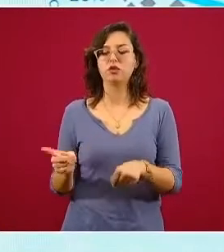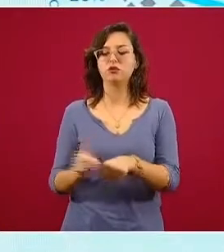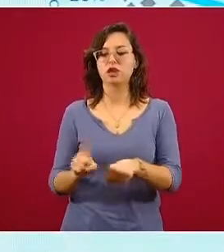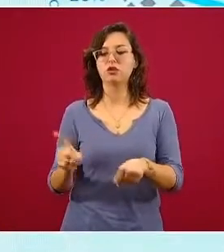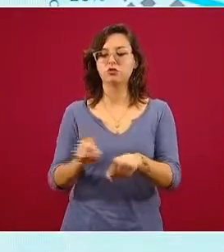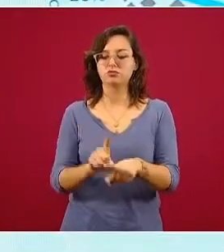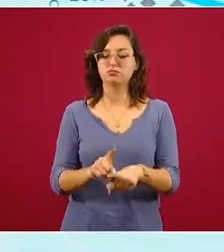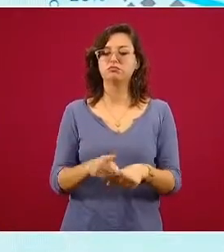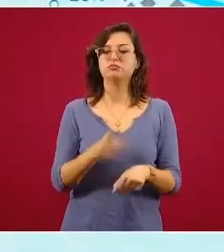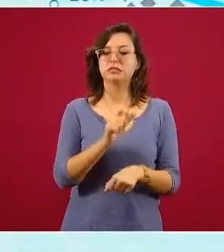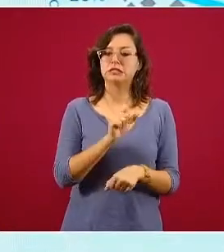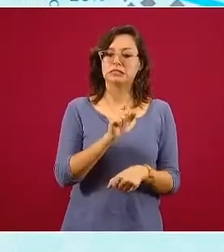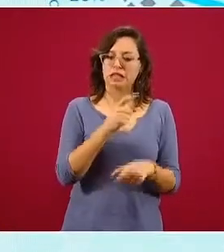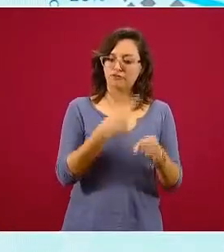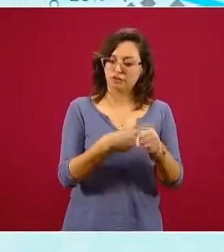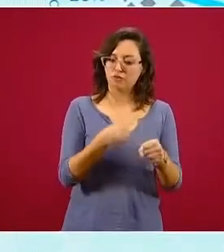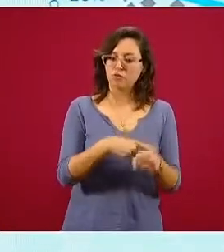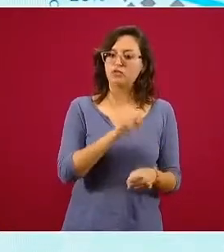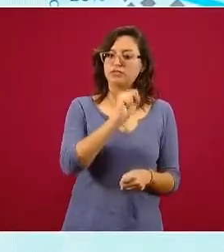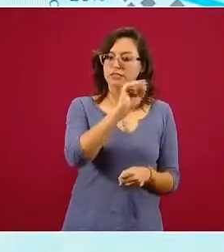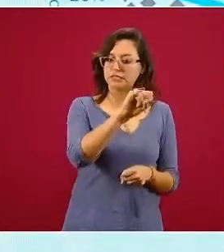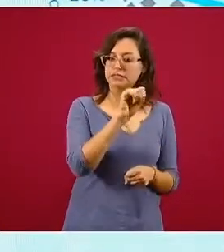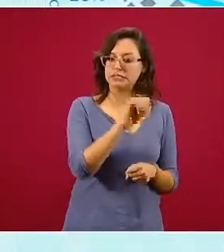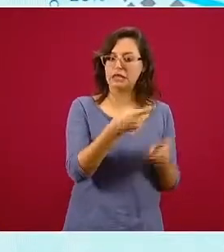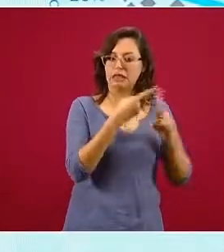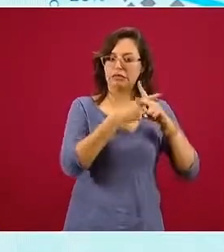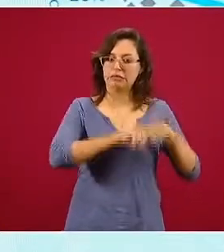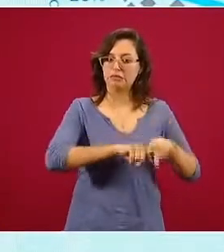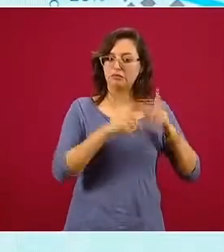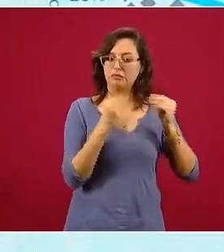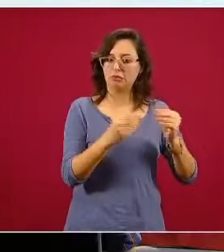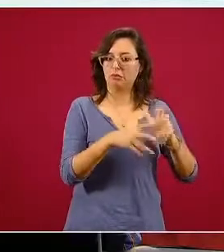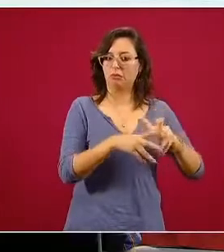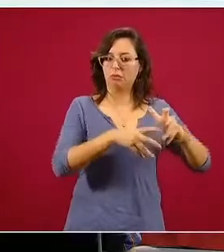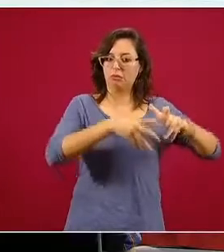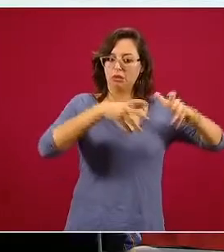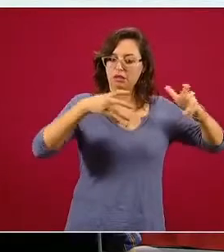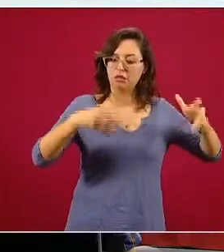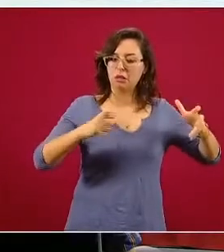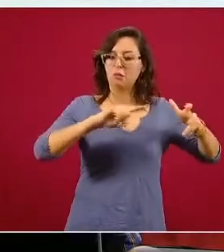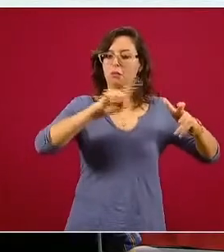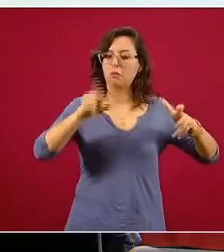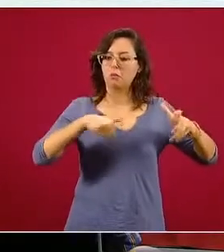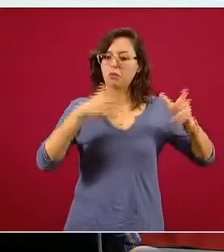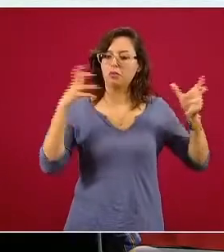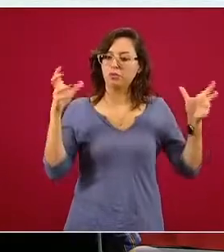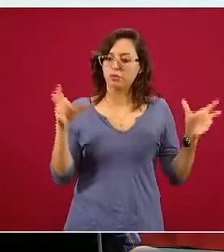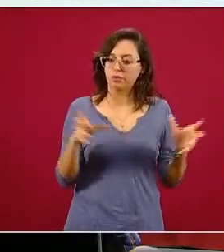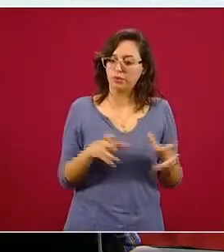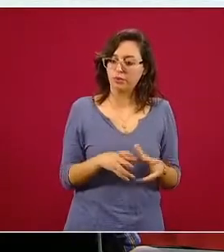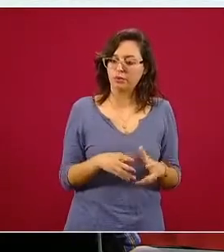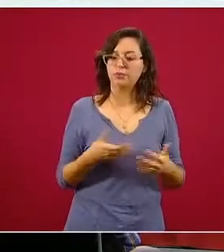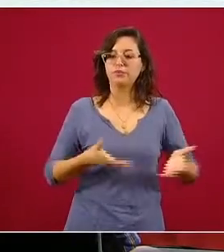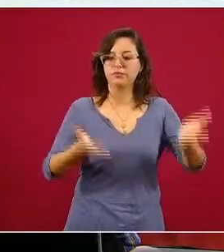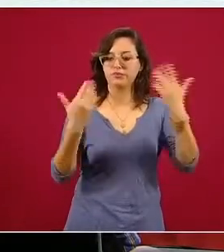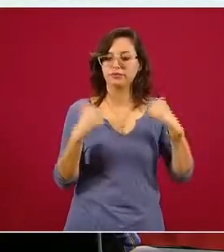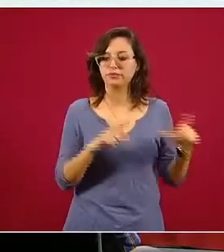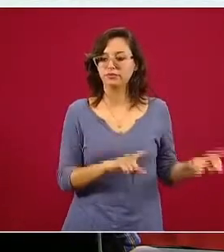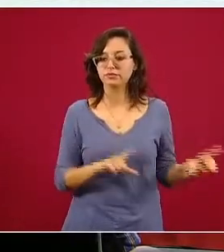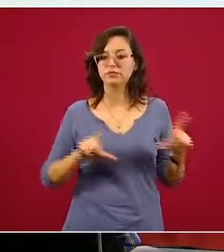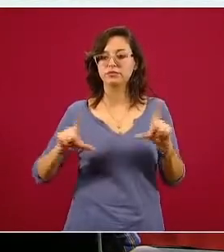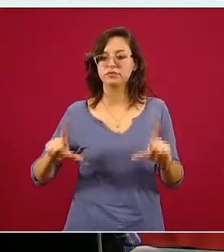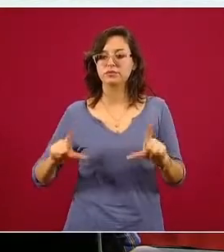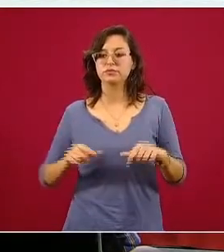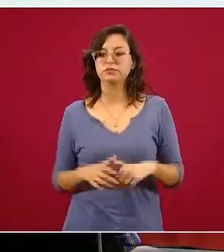teníamos, positivo, lógicamente, que teníamos al inicio de la epidemia en México. En la siguiente diapositiva vamos a